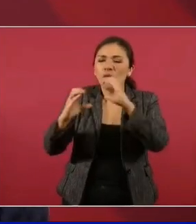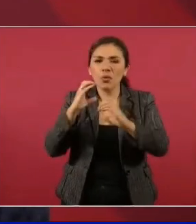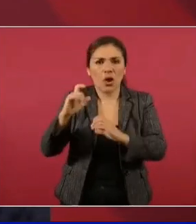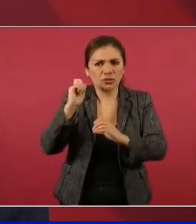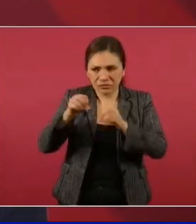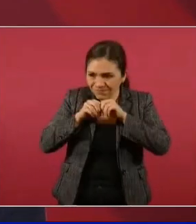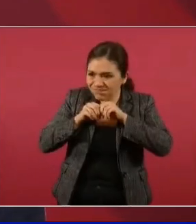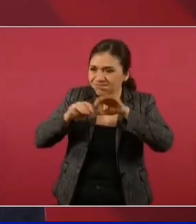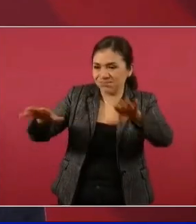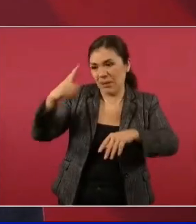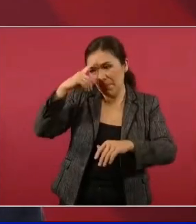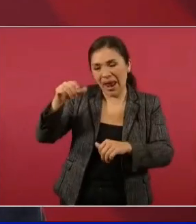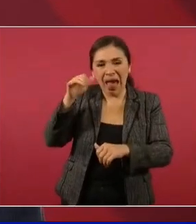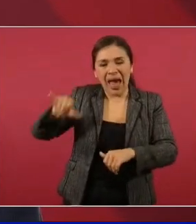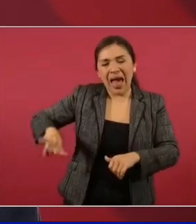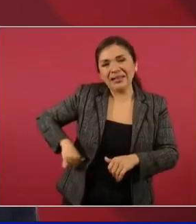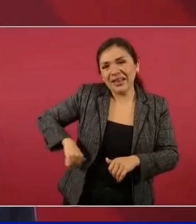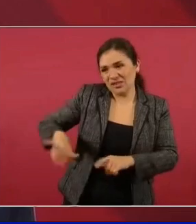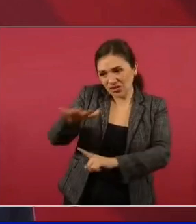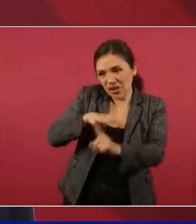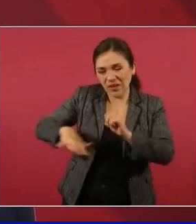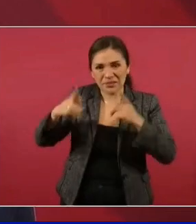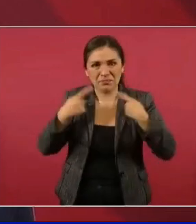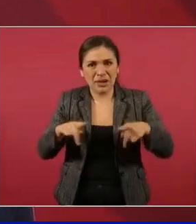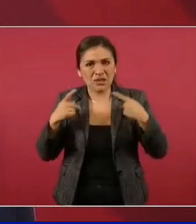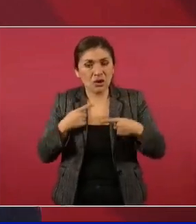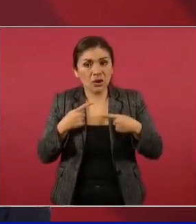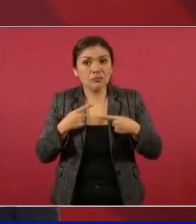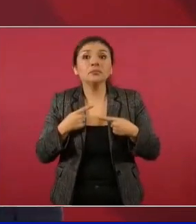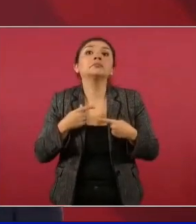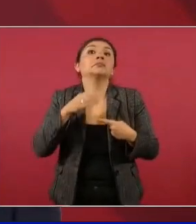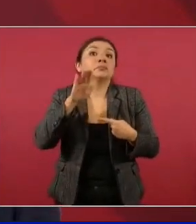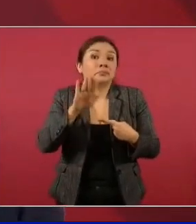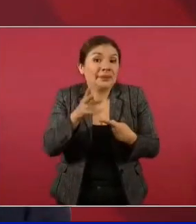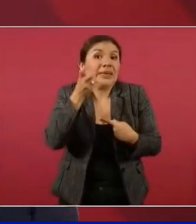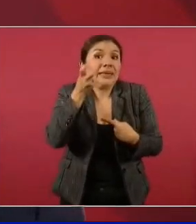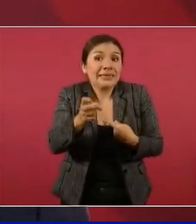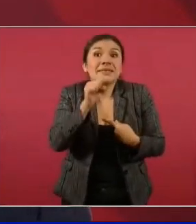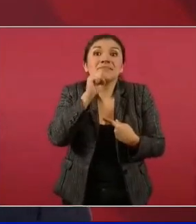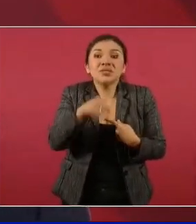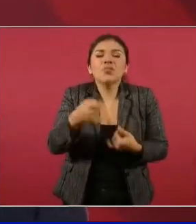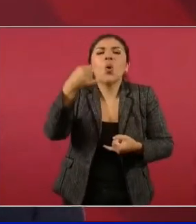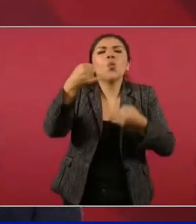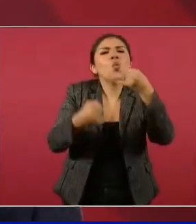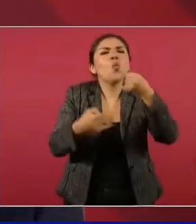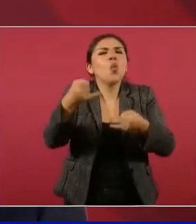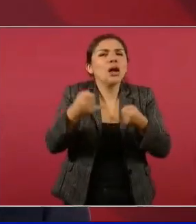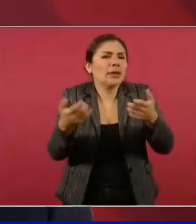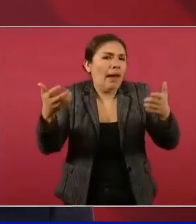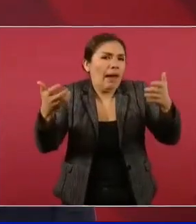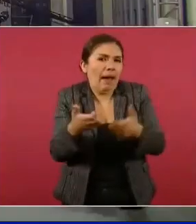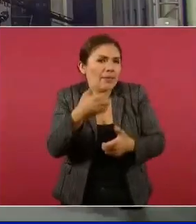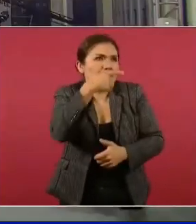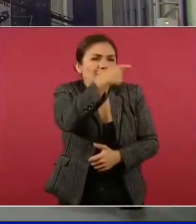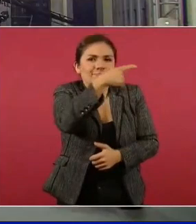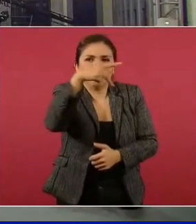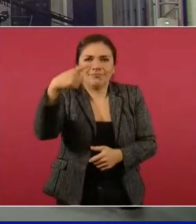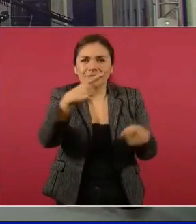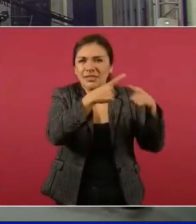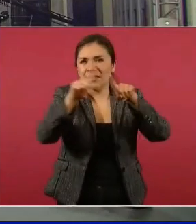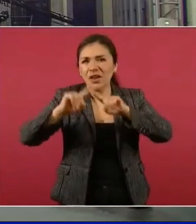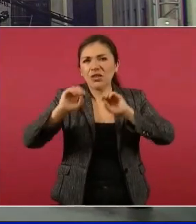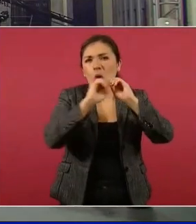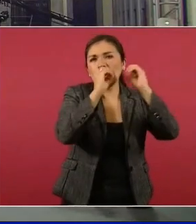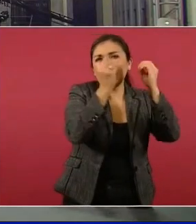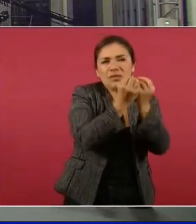Lo que hacen los jueces, porque todo eso también lo crearon, o los